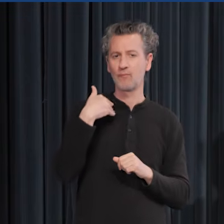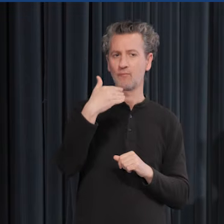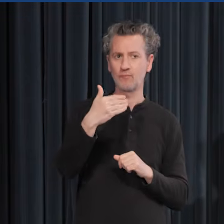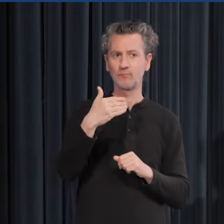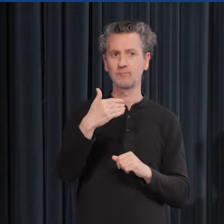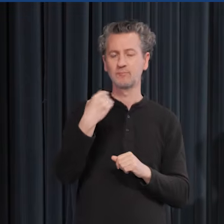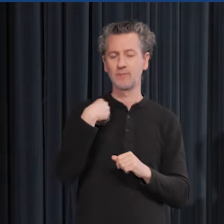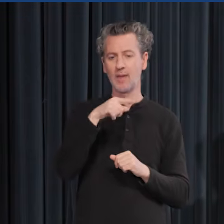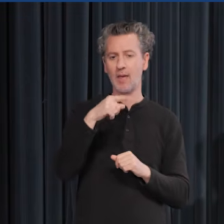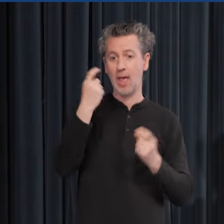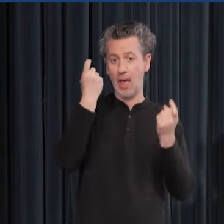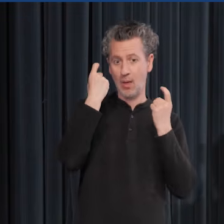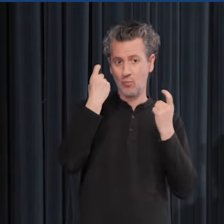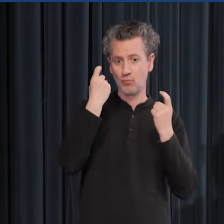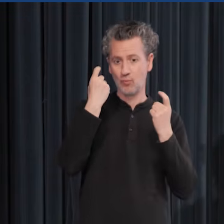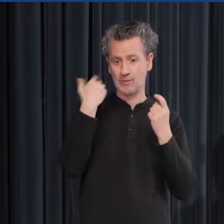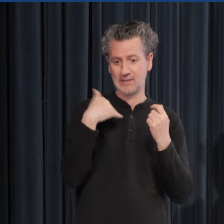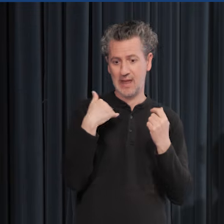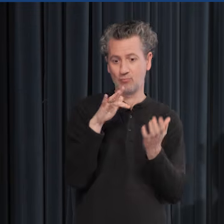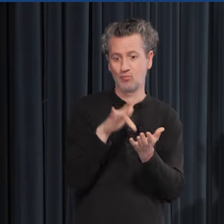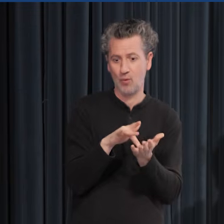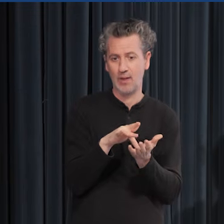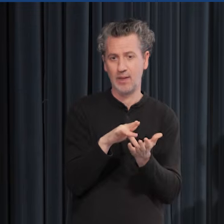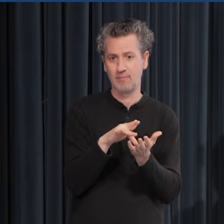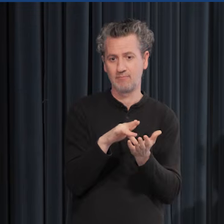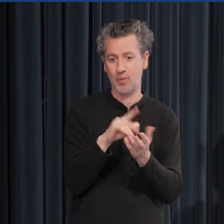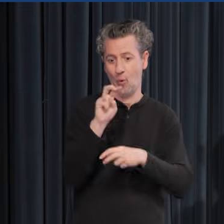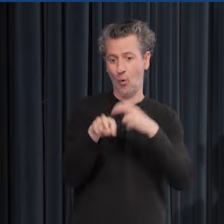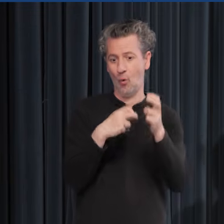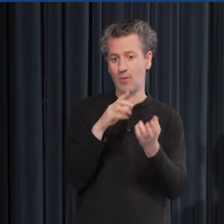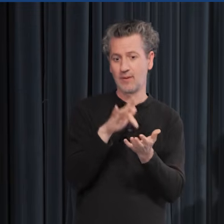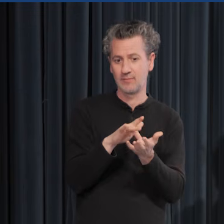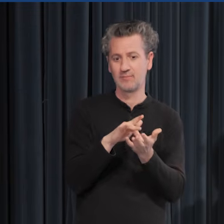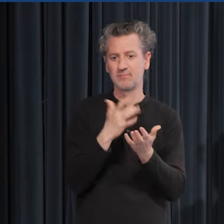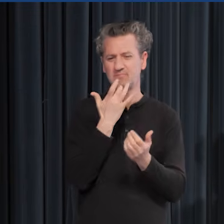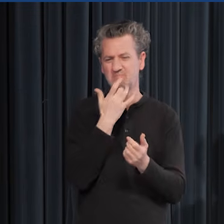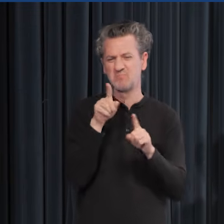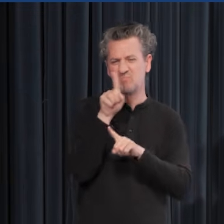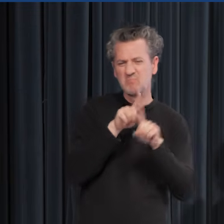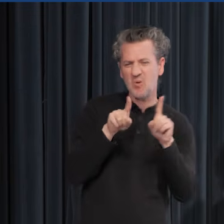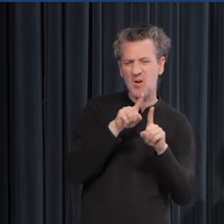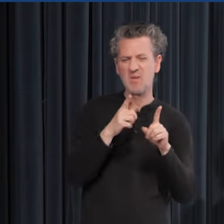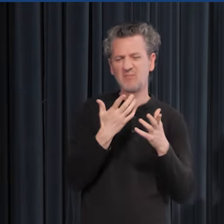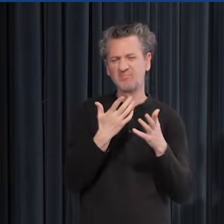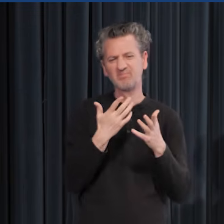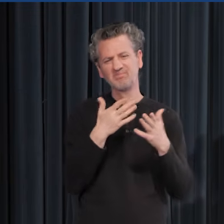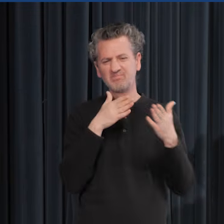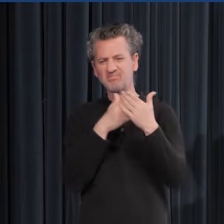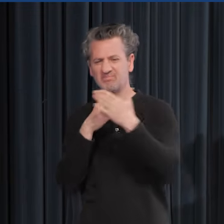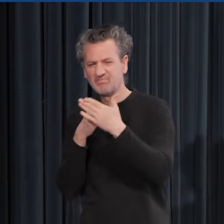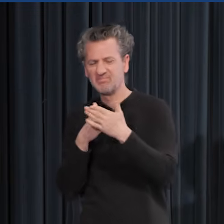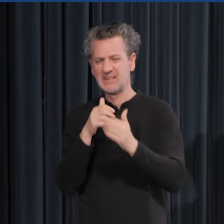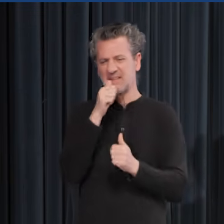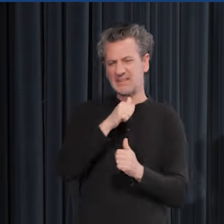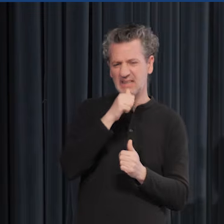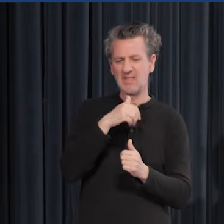los alumnos que ya están a pie de obra, en esas deficiencias que encuentran o en esa resistencia de los trabajadores